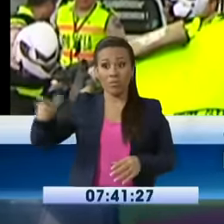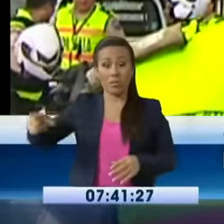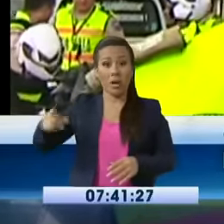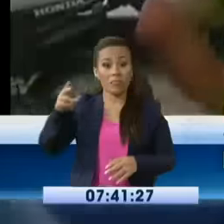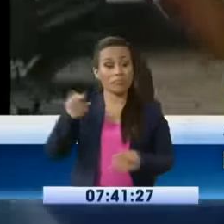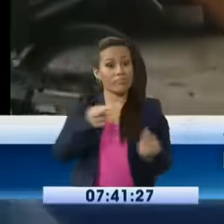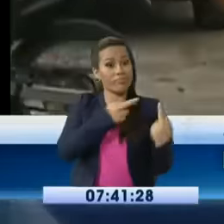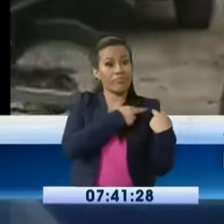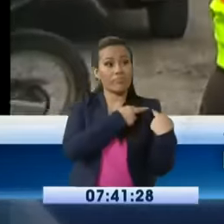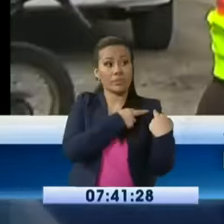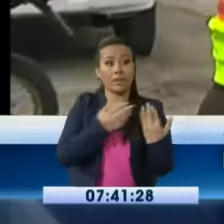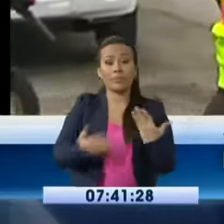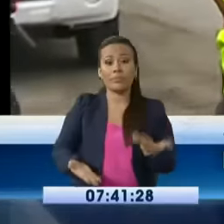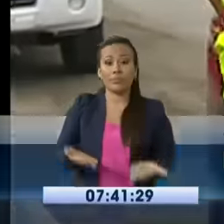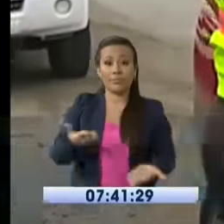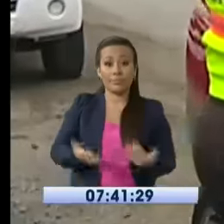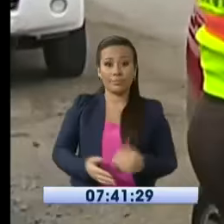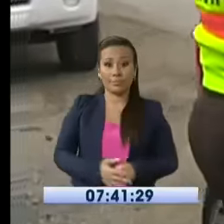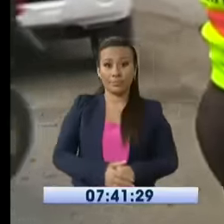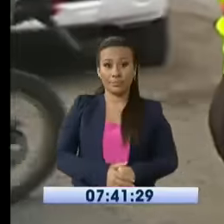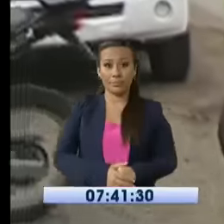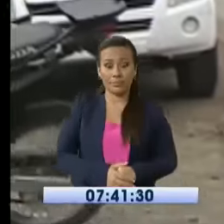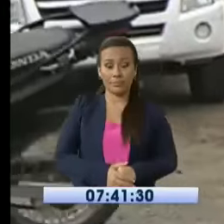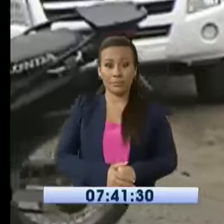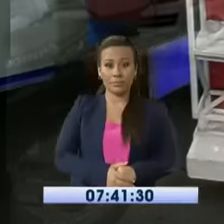este caso. Informó Julio César Saona.